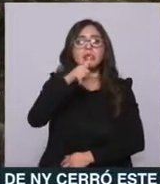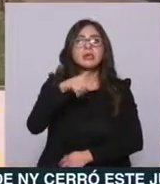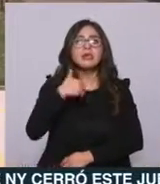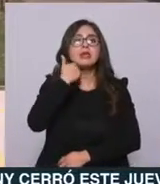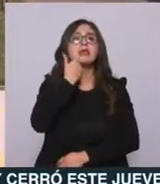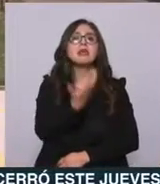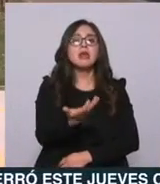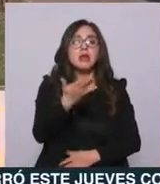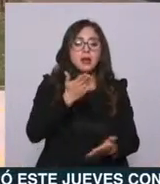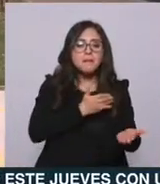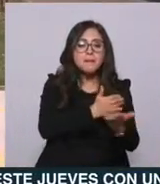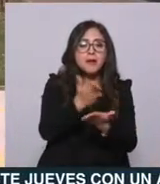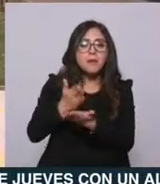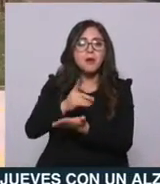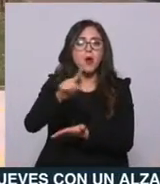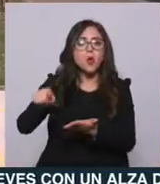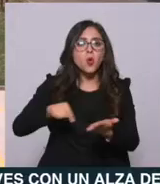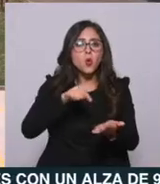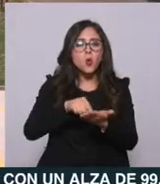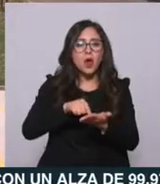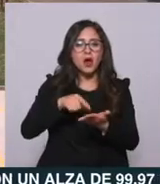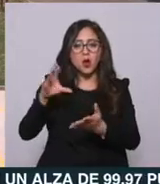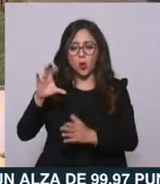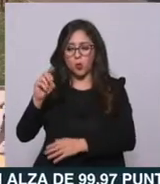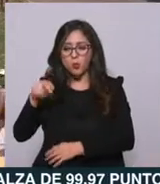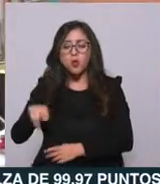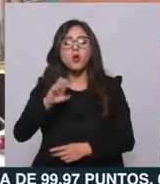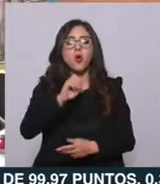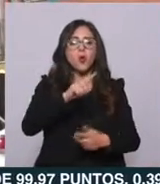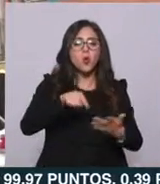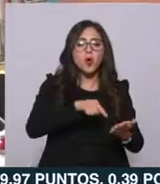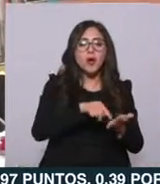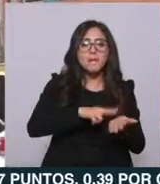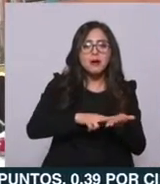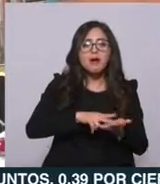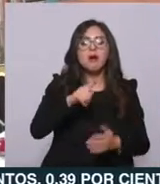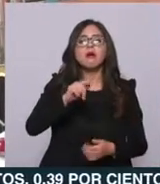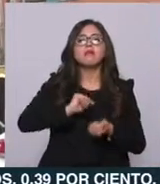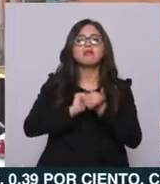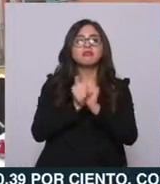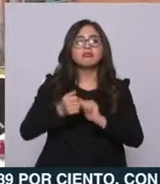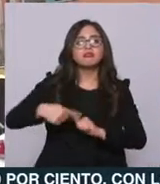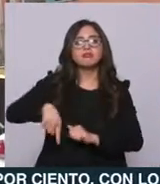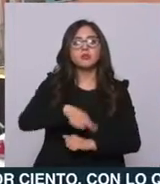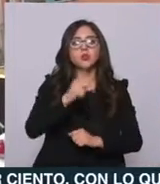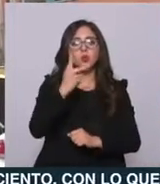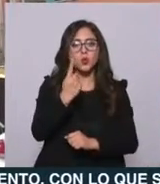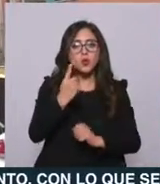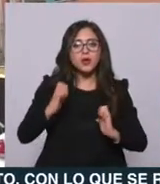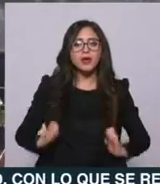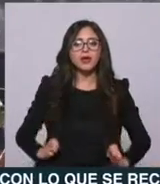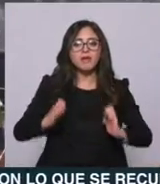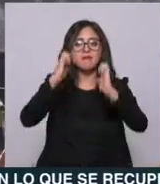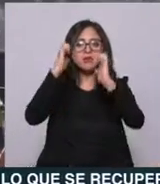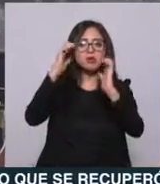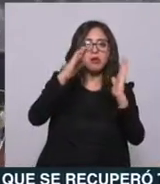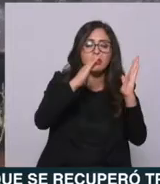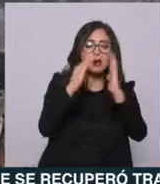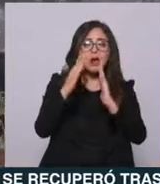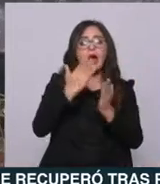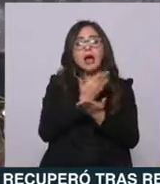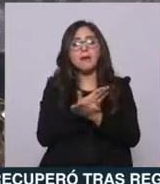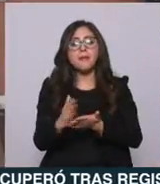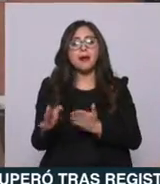comunes, invadir espacios verdes o hacer modificaciones sin asesoría y que pongan en riesgo la estabilidad de un edificio. Además, las